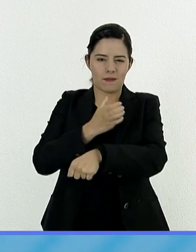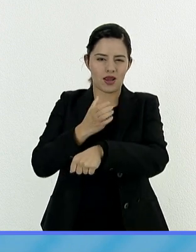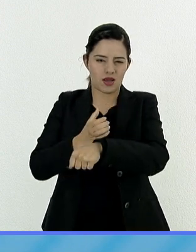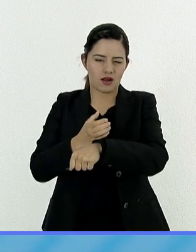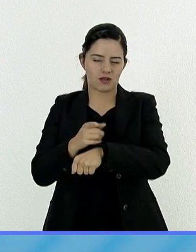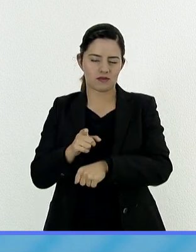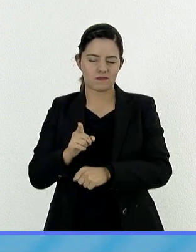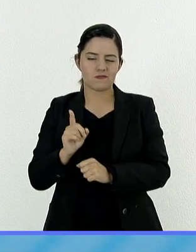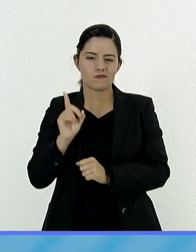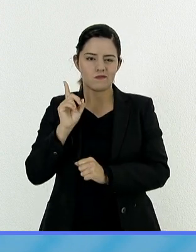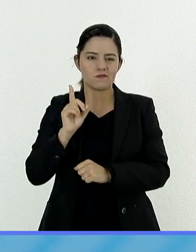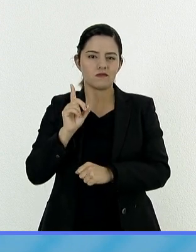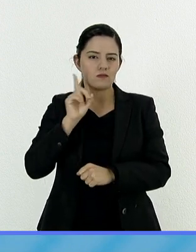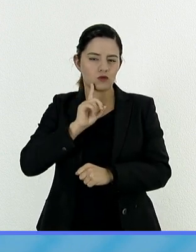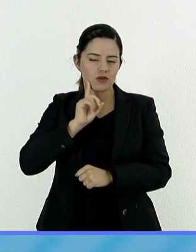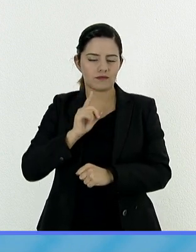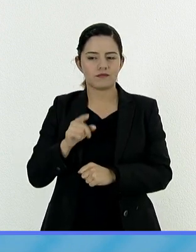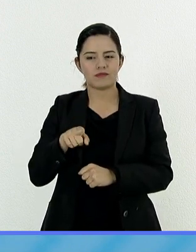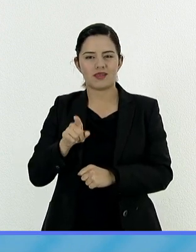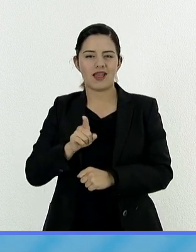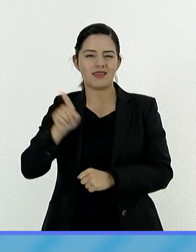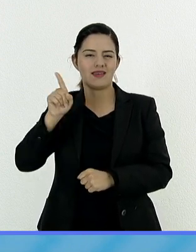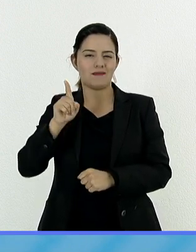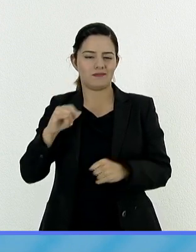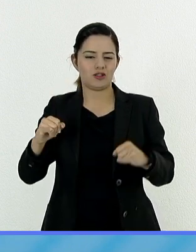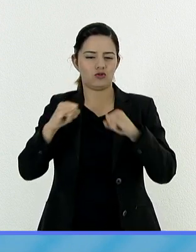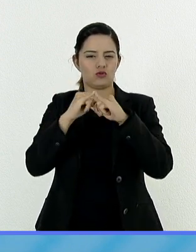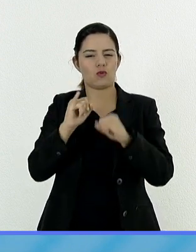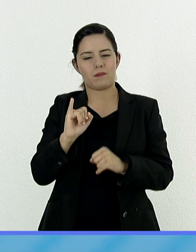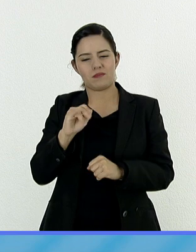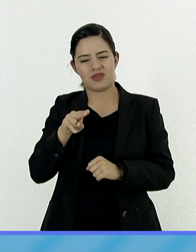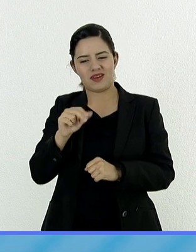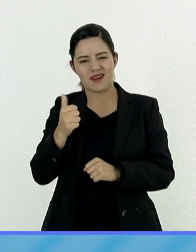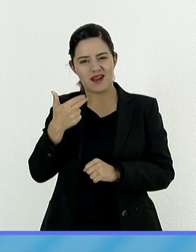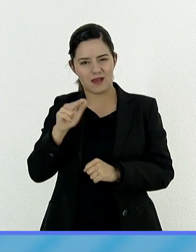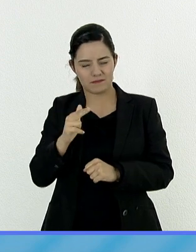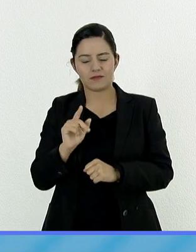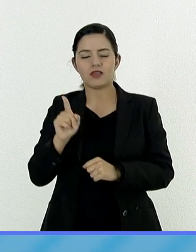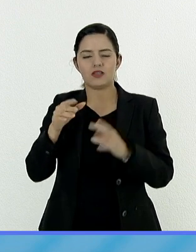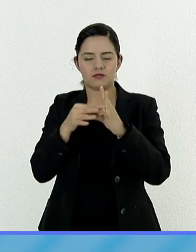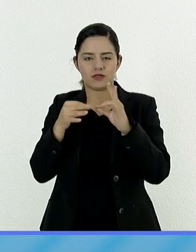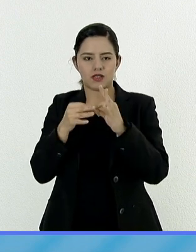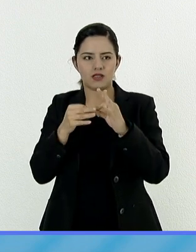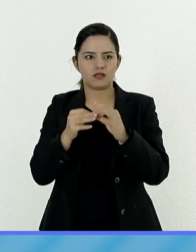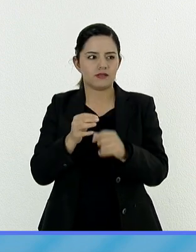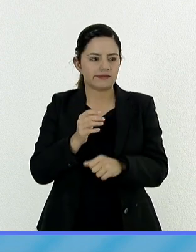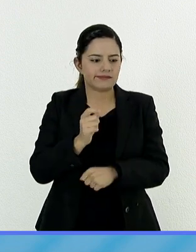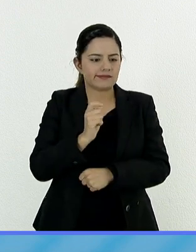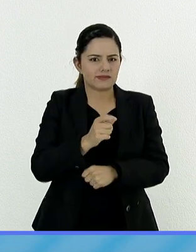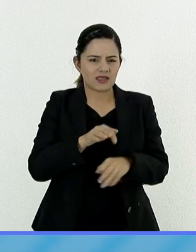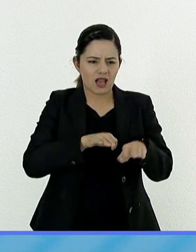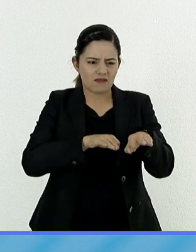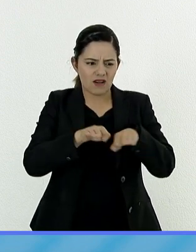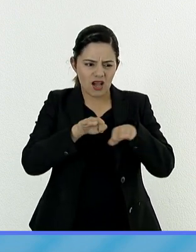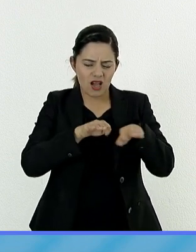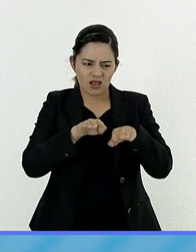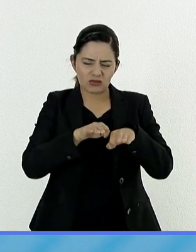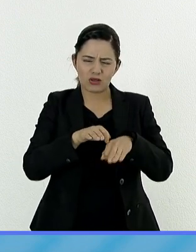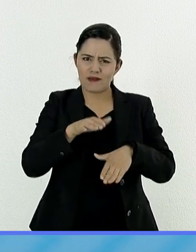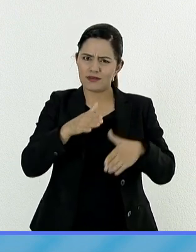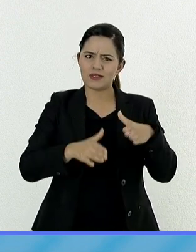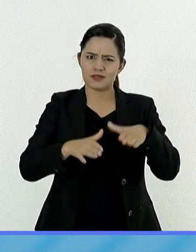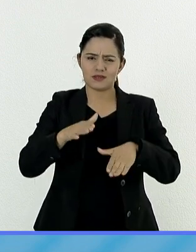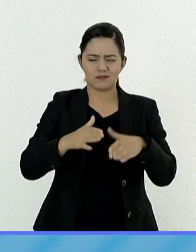autoridad de de Lina acerca de lo que implica todo este trabajo que es muy